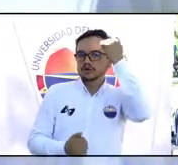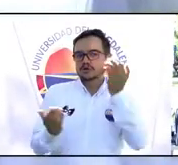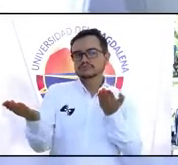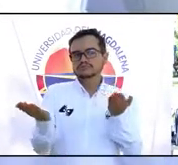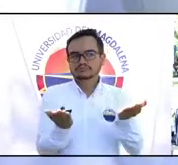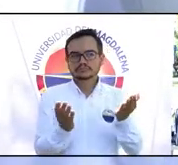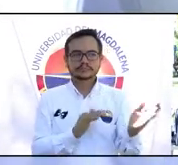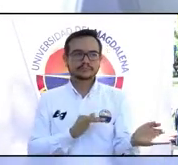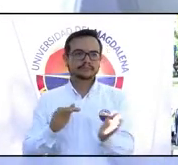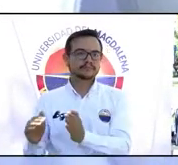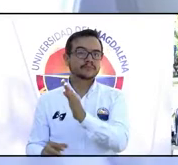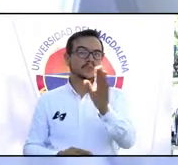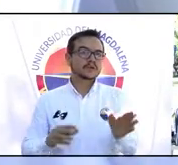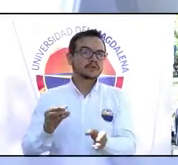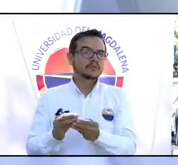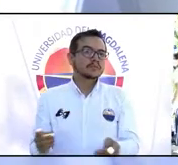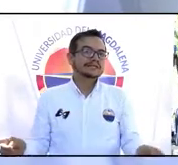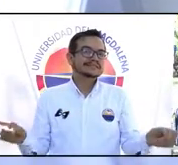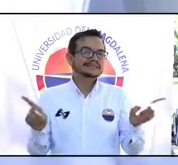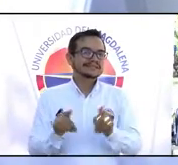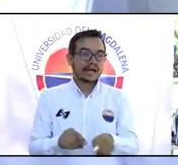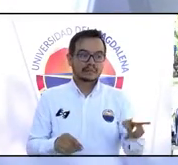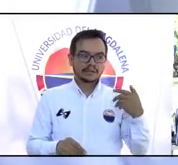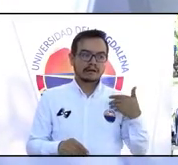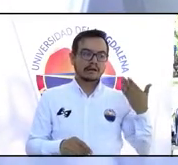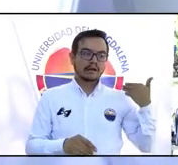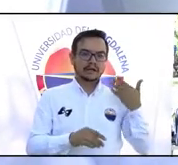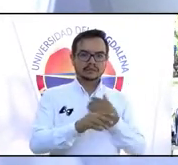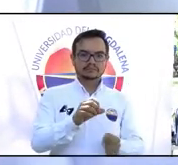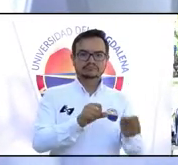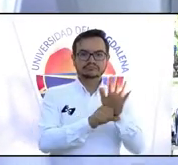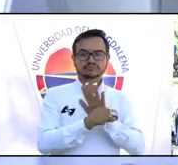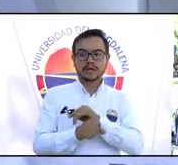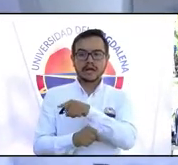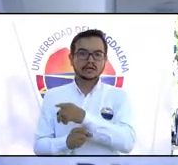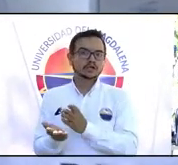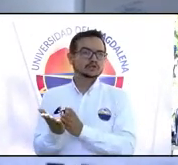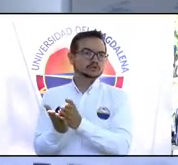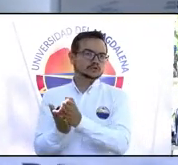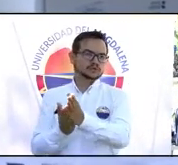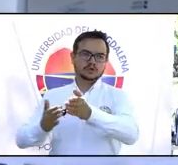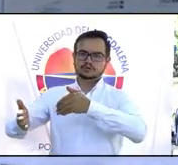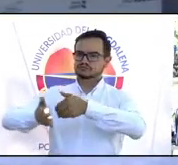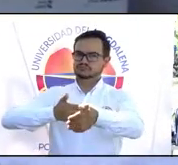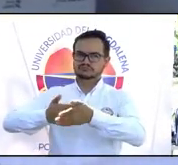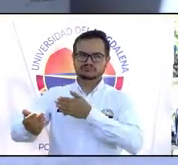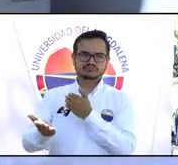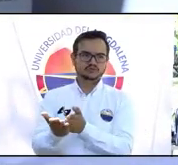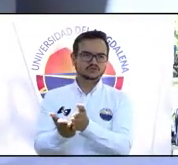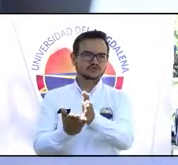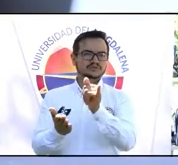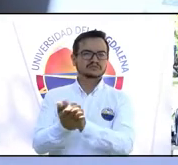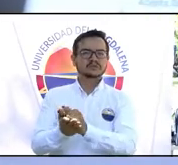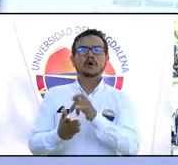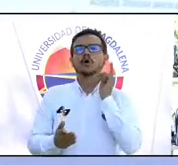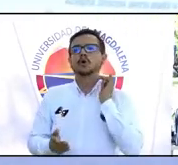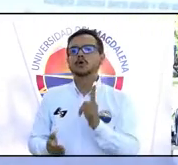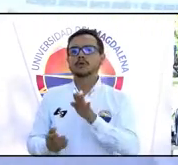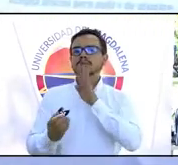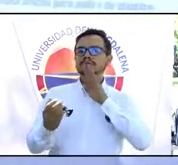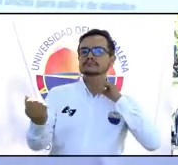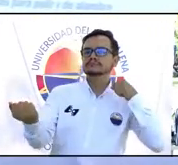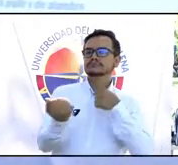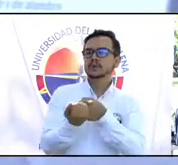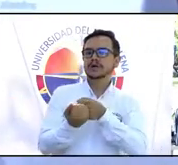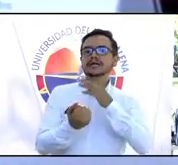Cabe resaltar que durante la emergencia sanitaria el programa pudo dar continuidad a los procesos y actividades gracias al apoyo de la administración